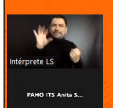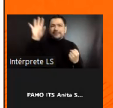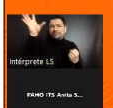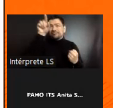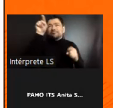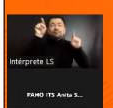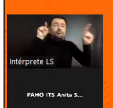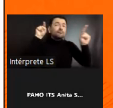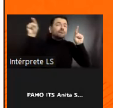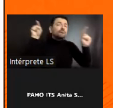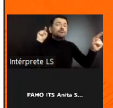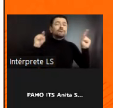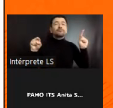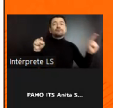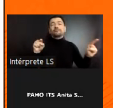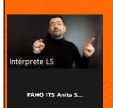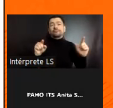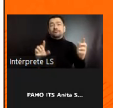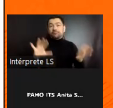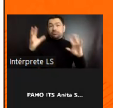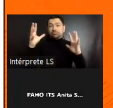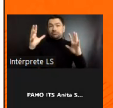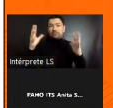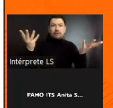estas emergencias